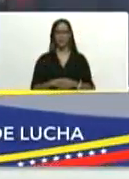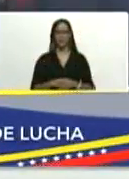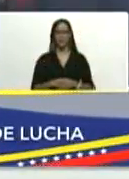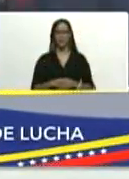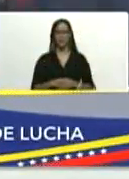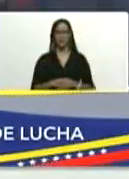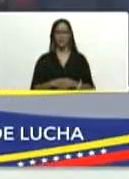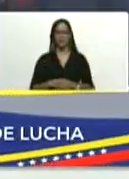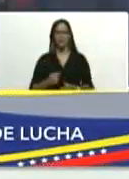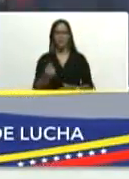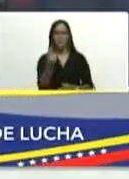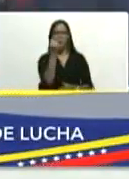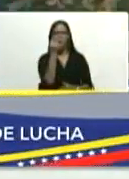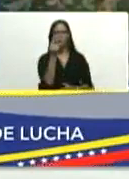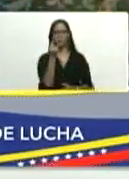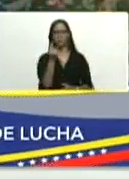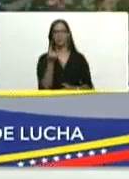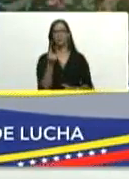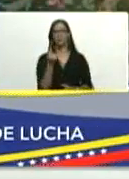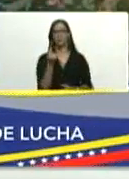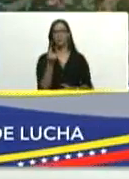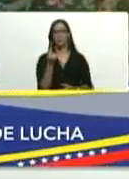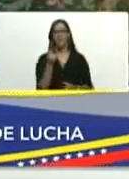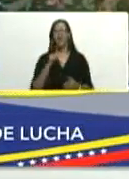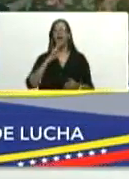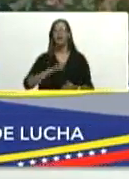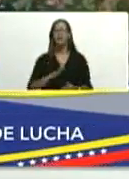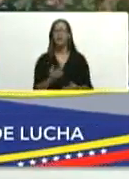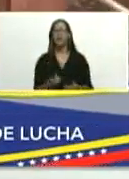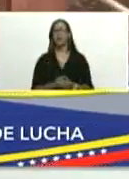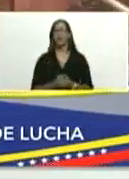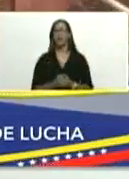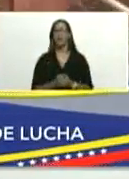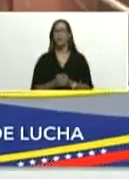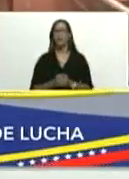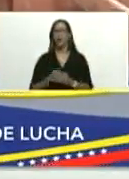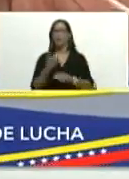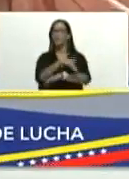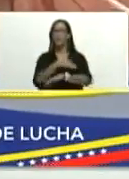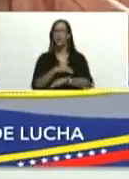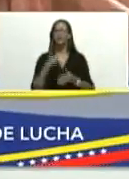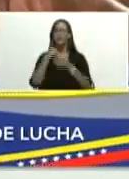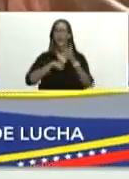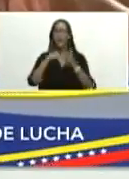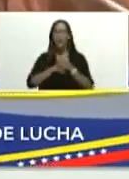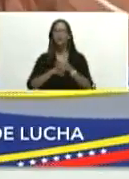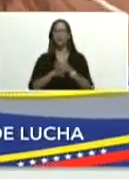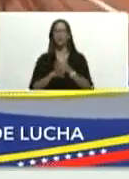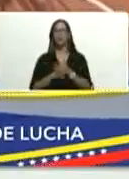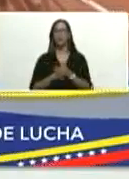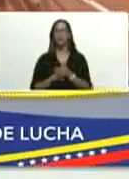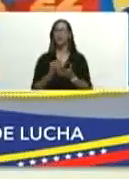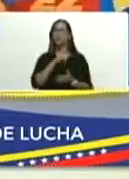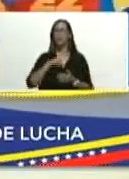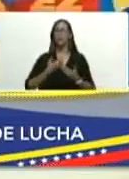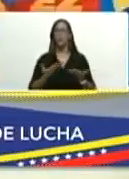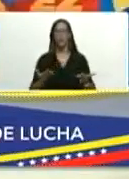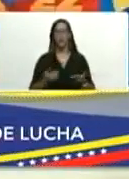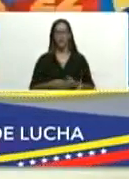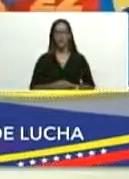ni por un segundo ha estado ausente de las luchas y las batallas que hemos dado